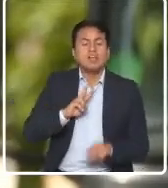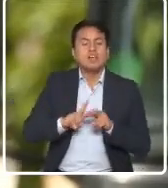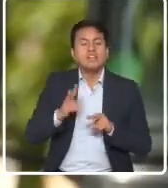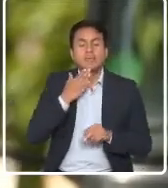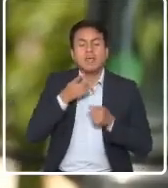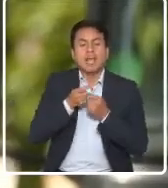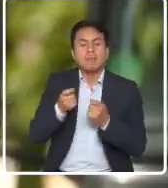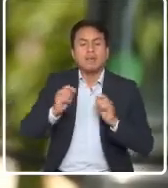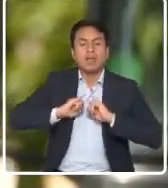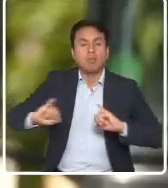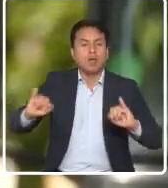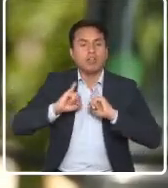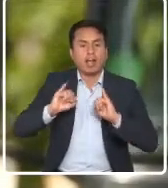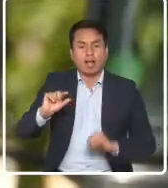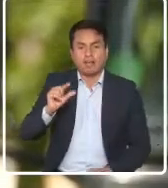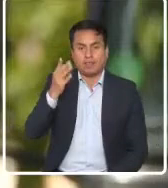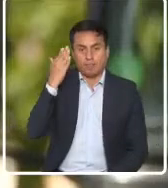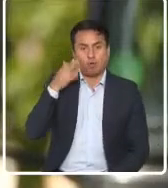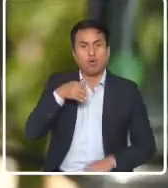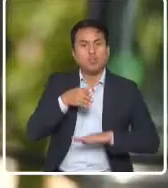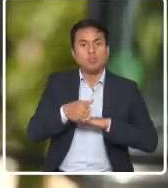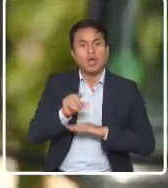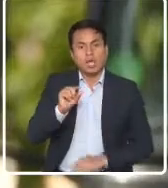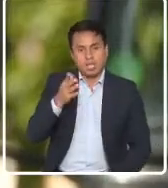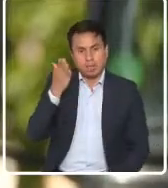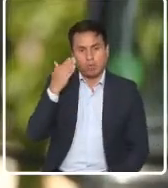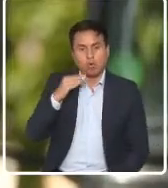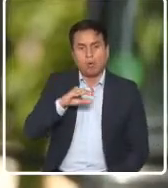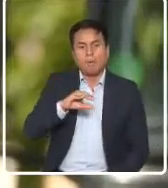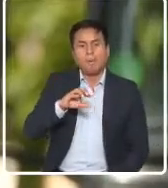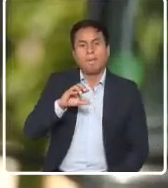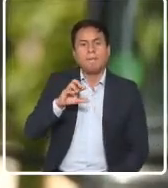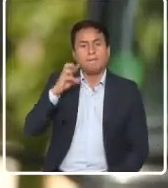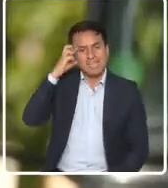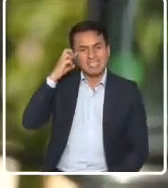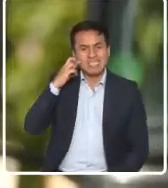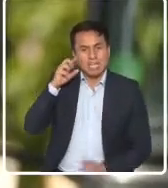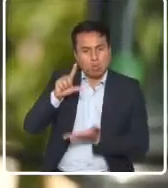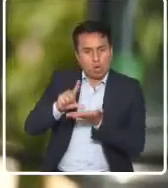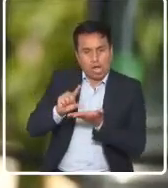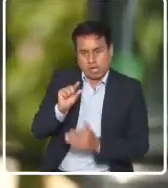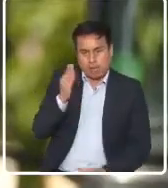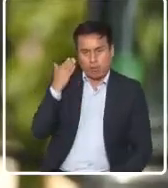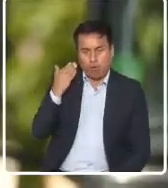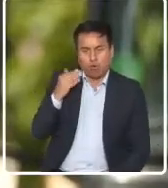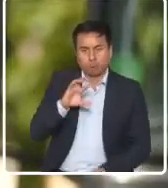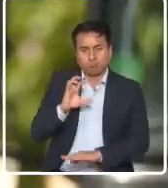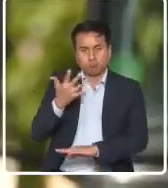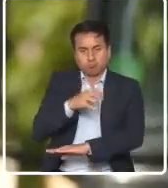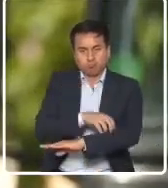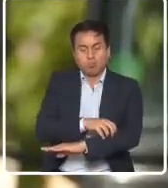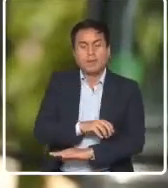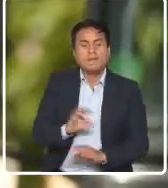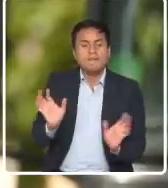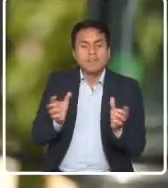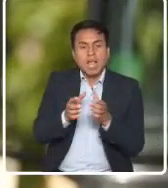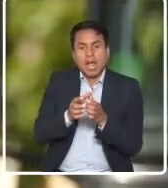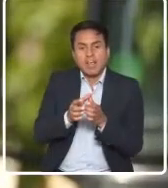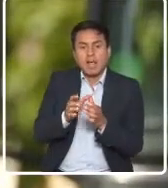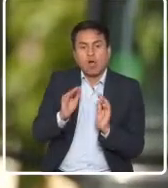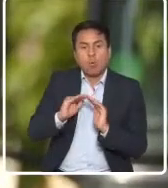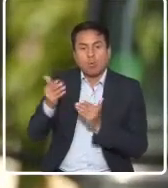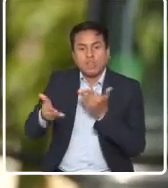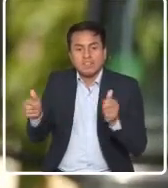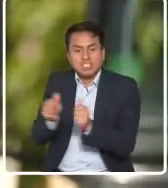Realizan además campañas comunicacionales. Hace poco estuvimos en Placilla, si mal no recuerdo, con brigadas de las juntas